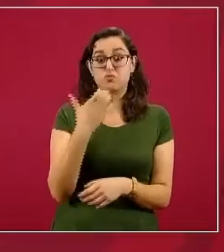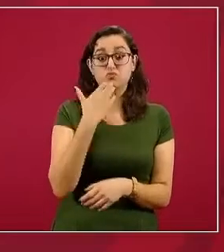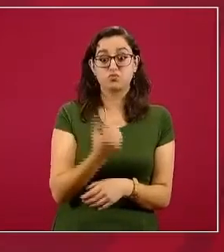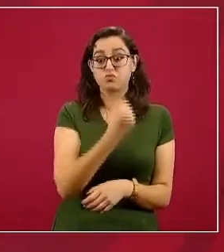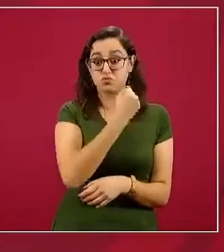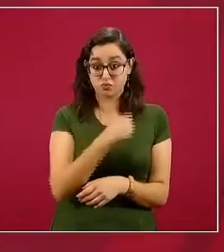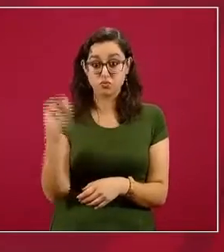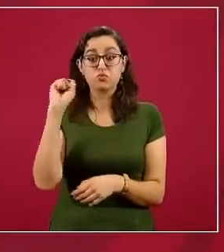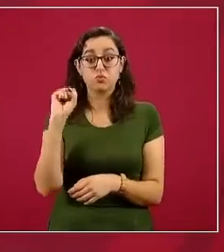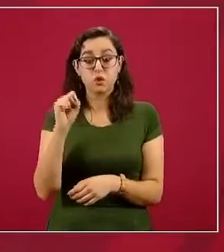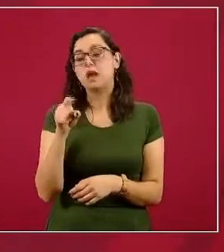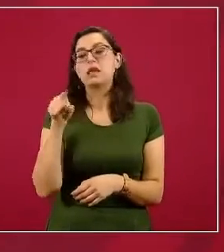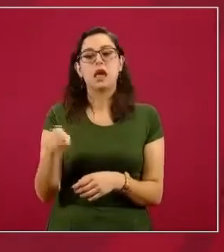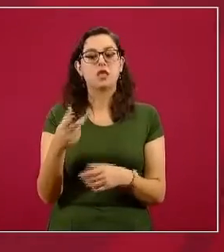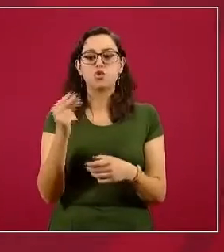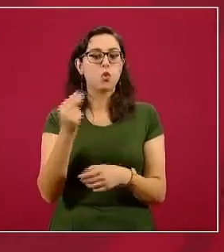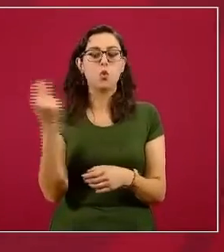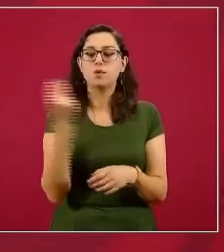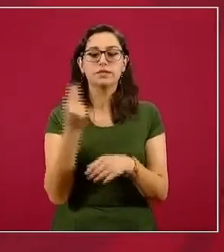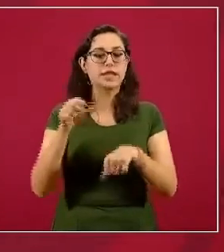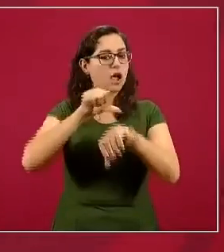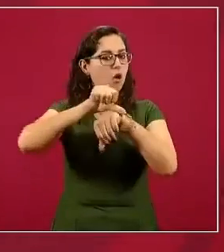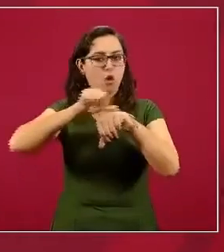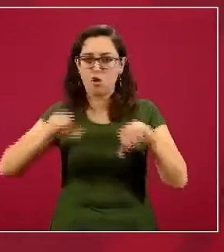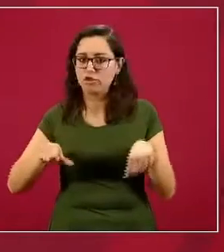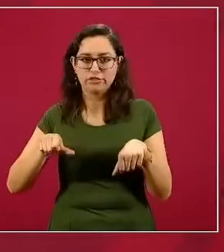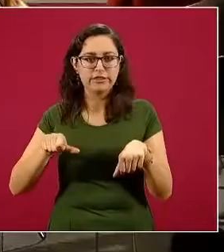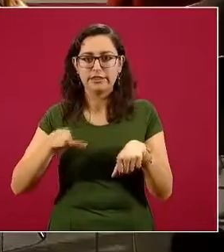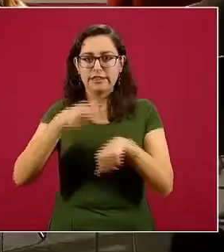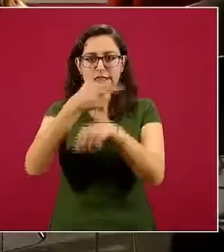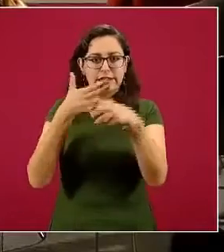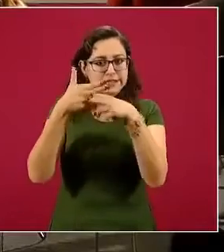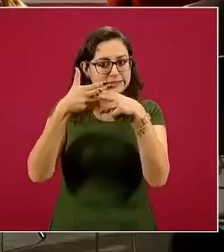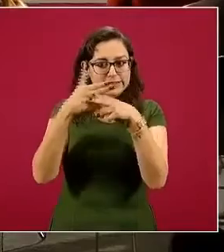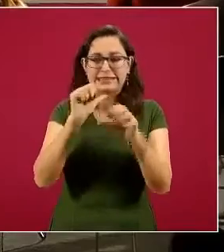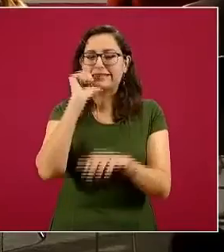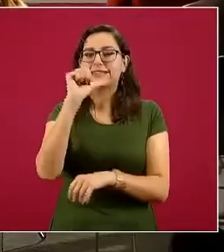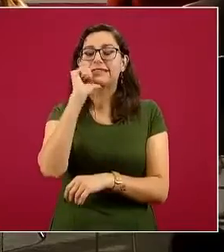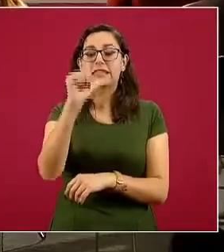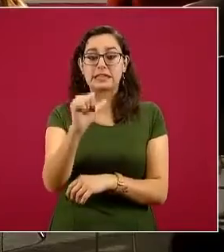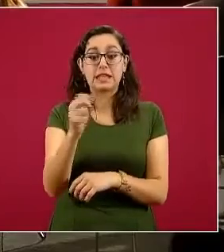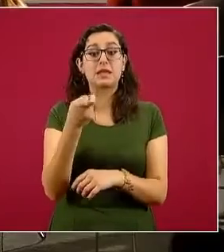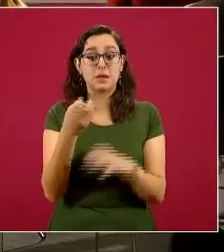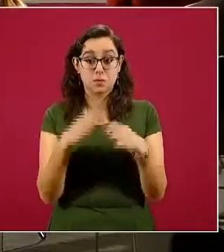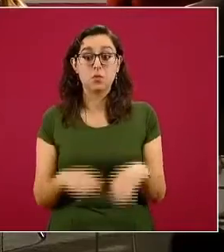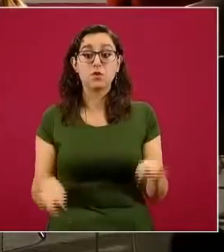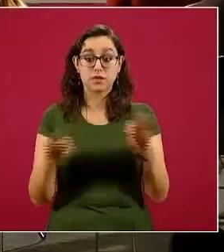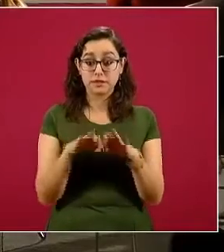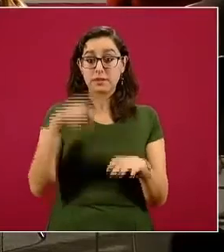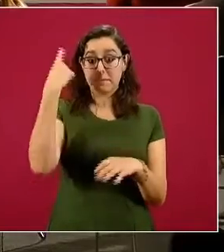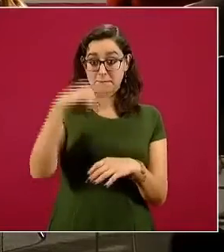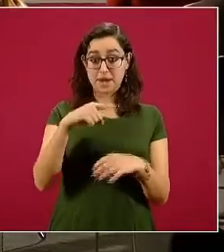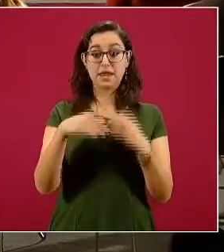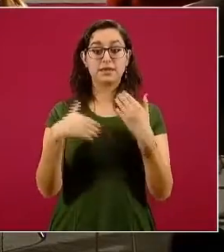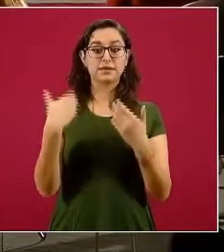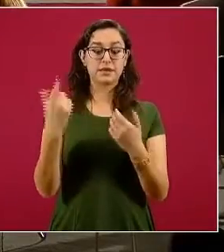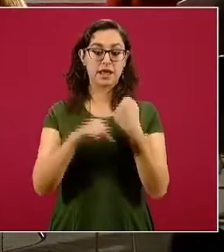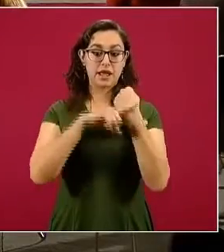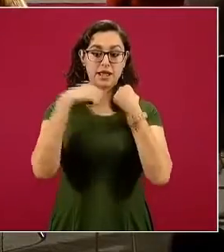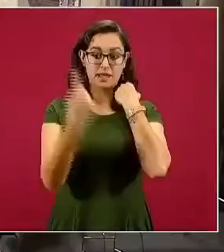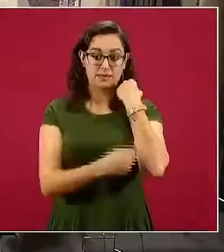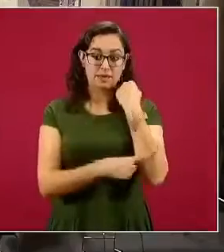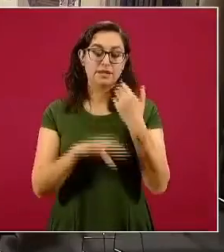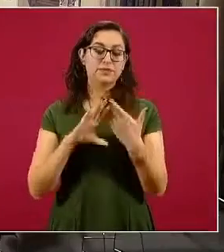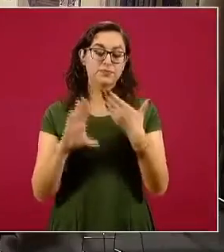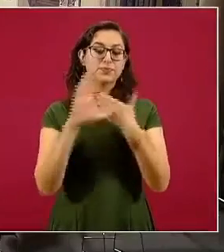la vasectomía sin bisturí y la importancia de este método de anticoncepción o de inhibición de la